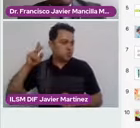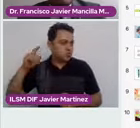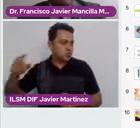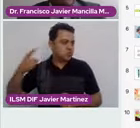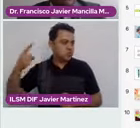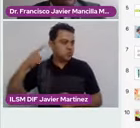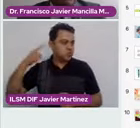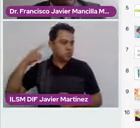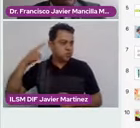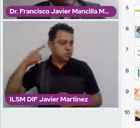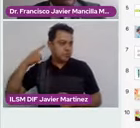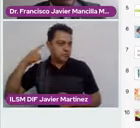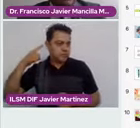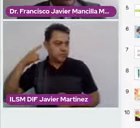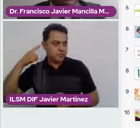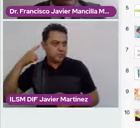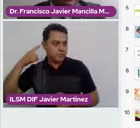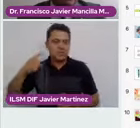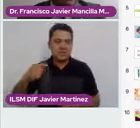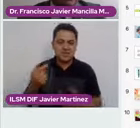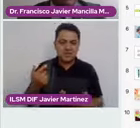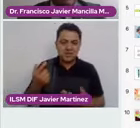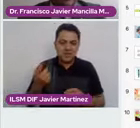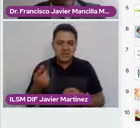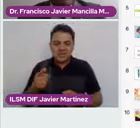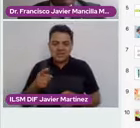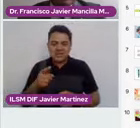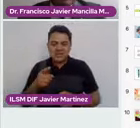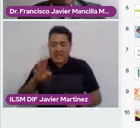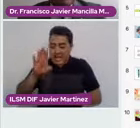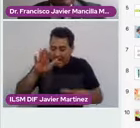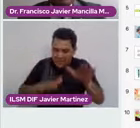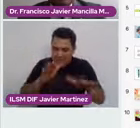cuando tiene representación a nivel central o a nivel cerebral.